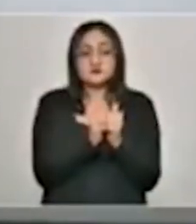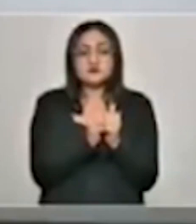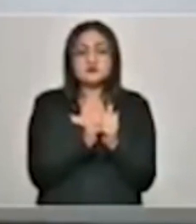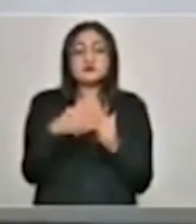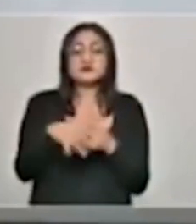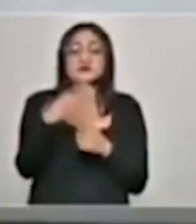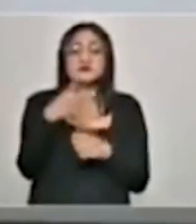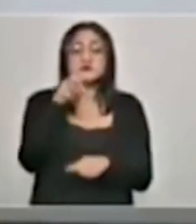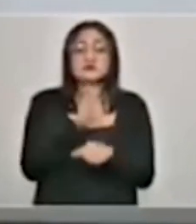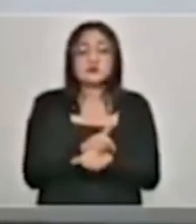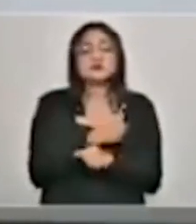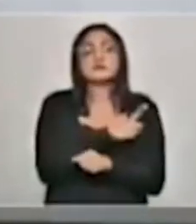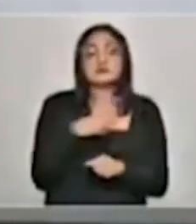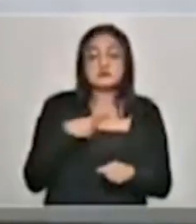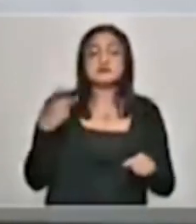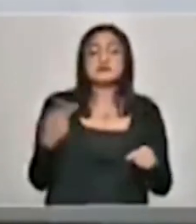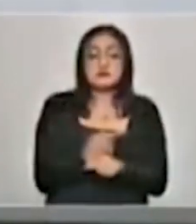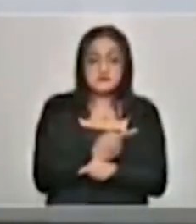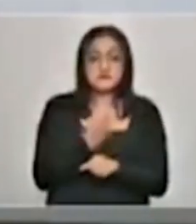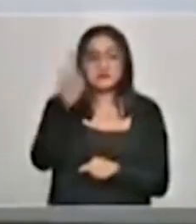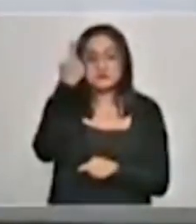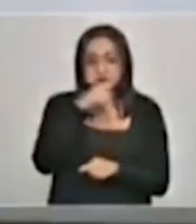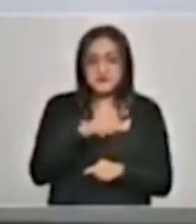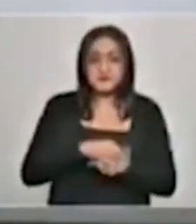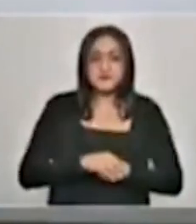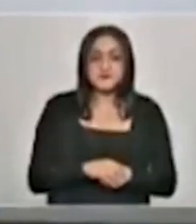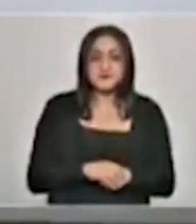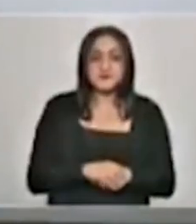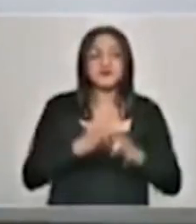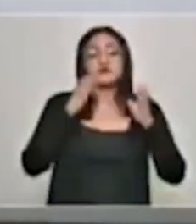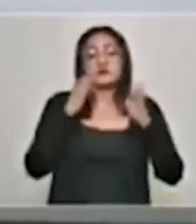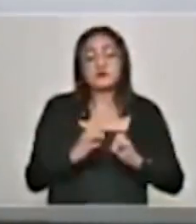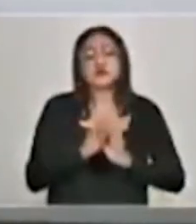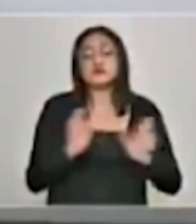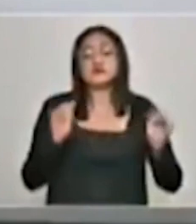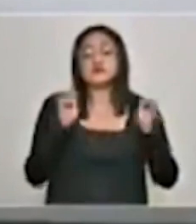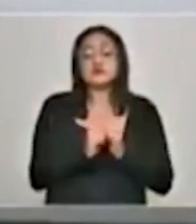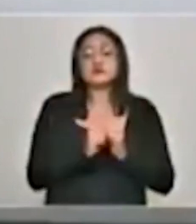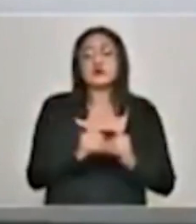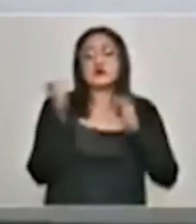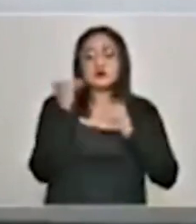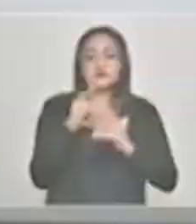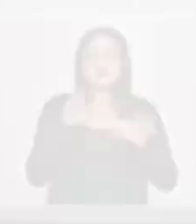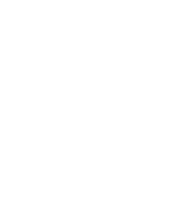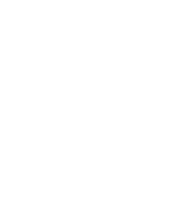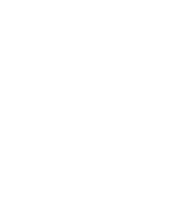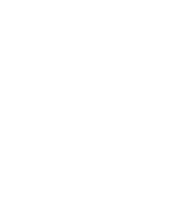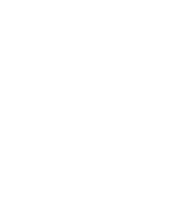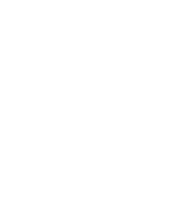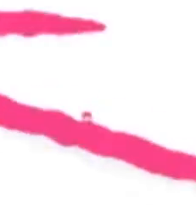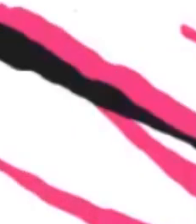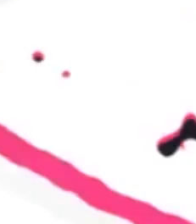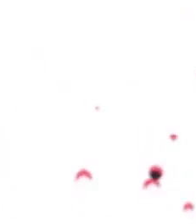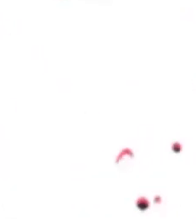los 14 días que deben de pasar para estar ya con la cantidad de anticuerpos necesaria.